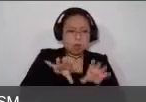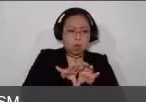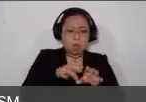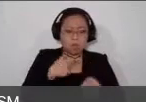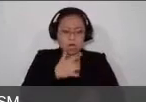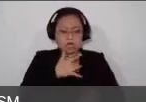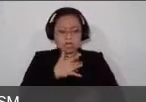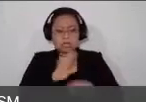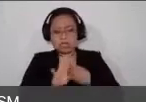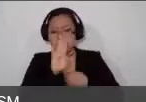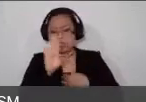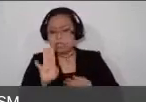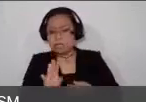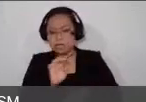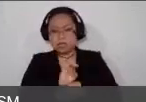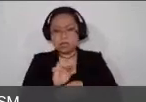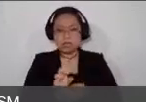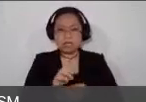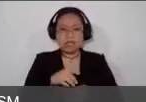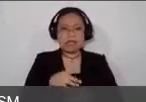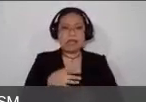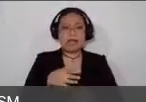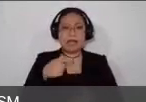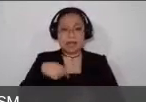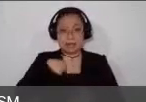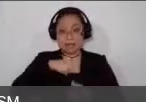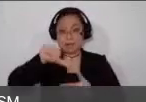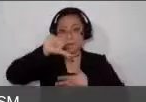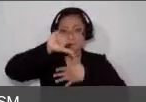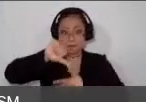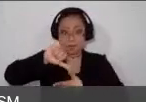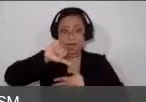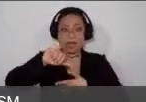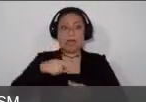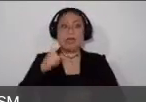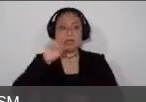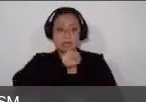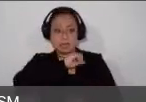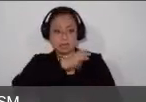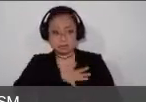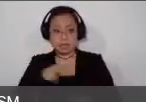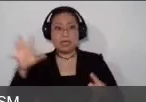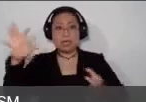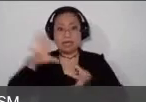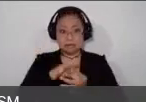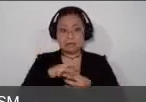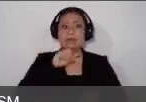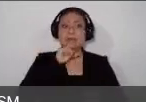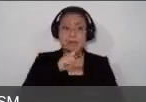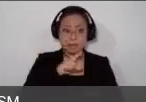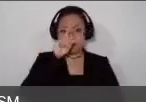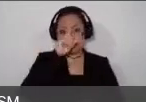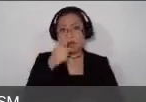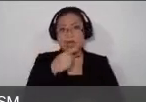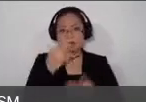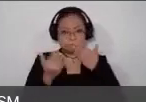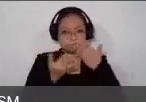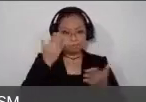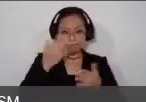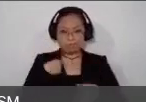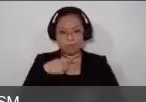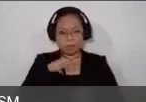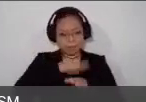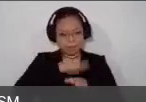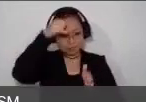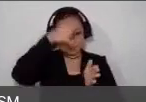primero habla hispana o sea en españa y américa hispana y por último